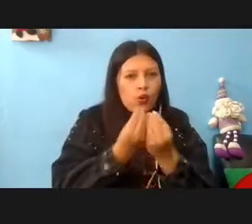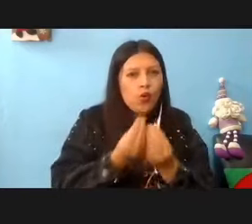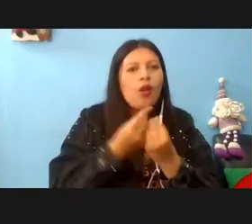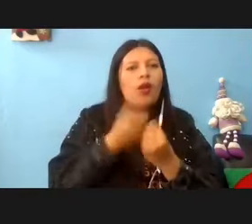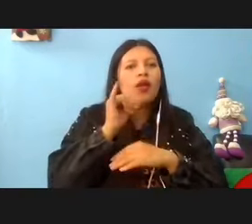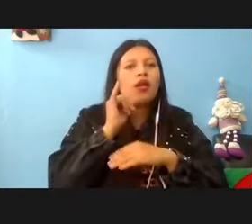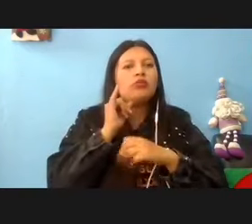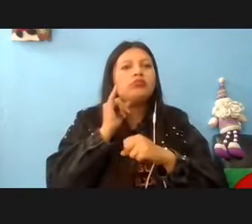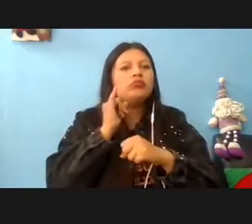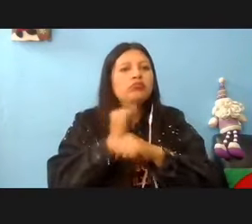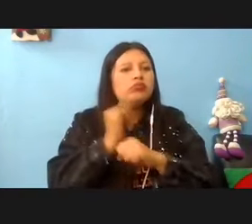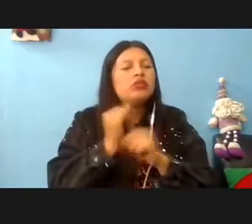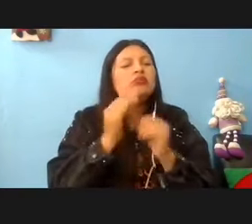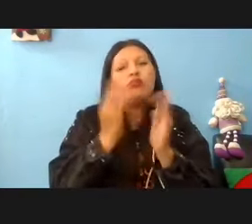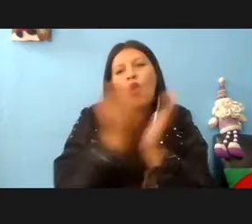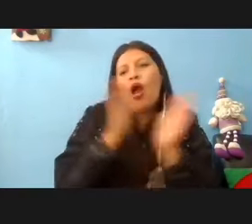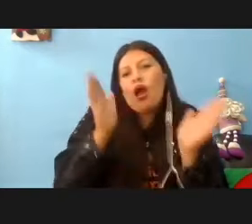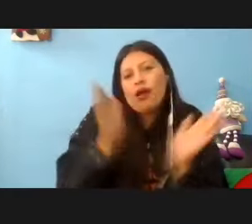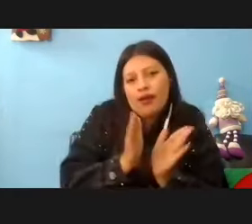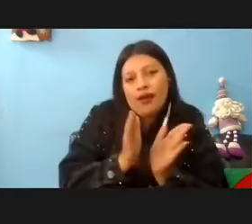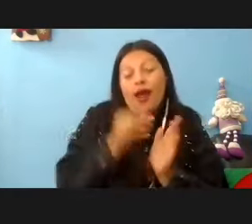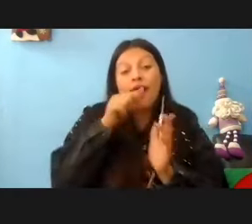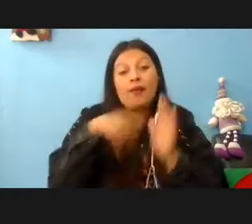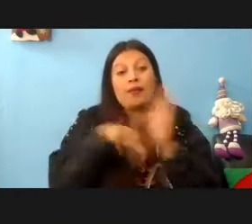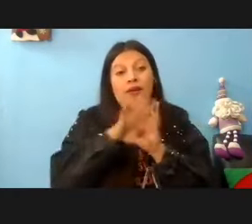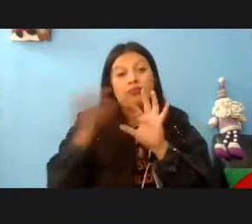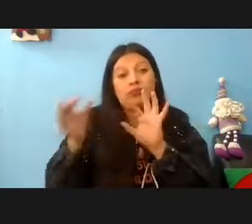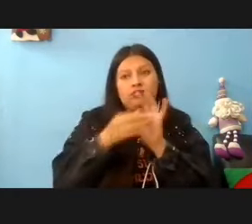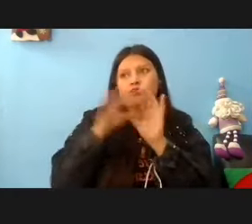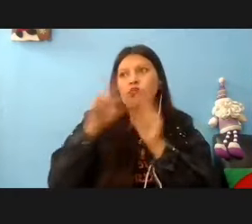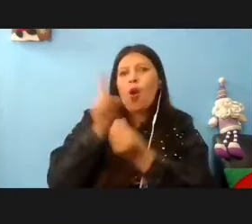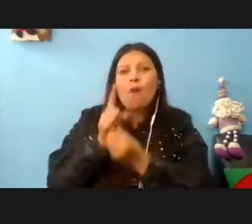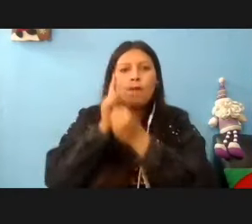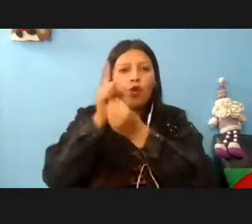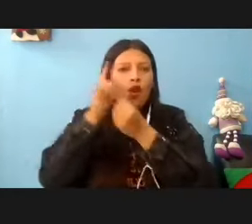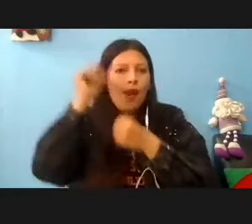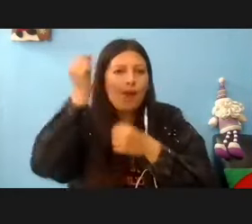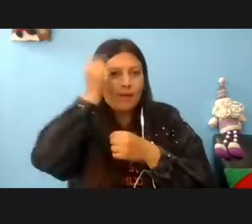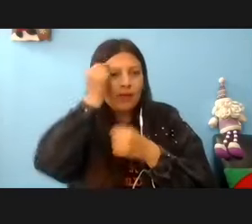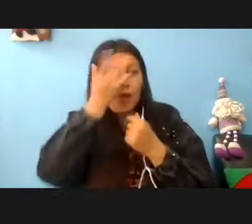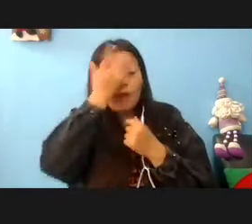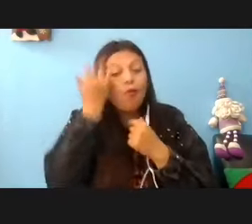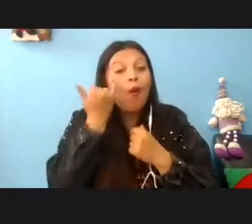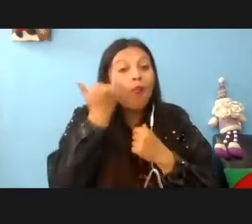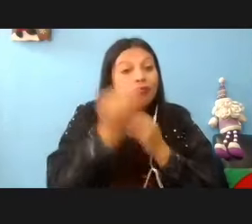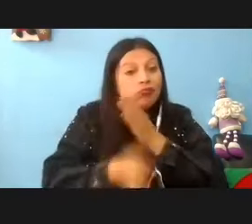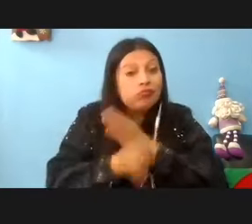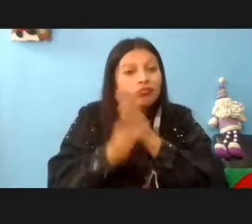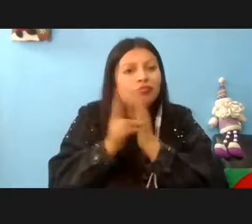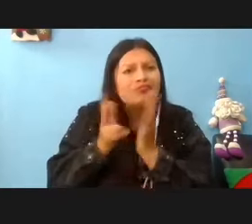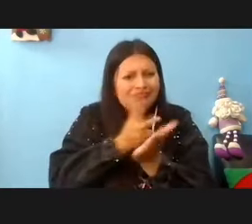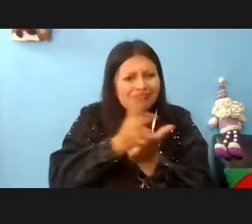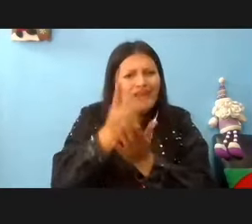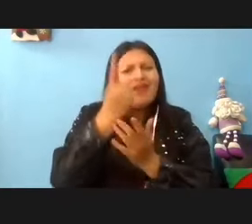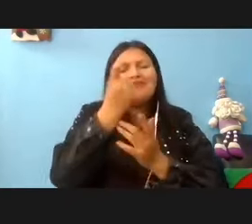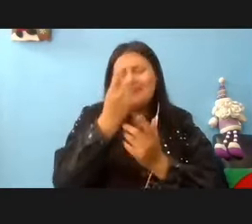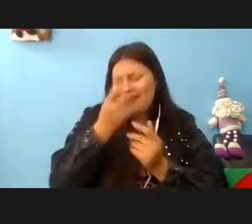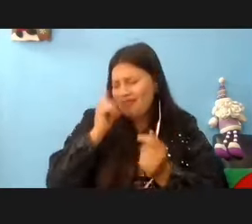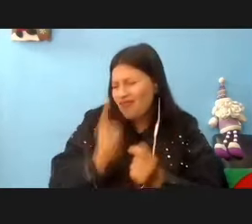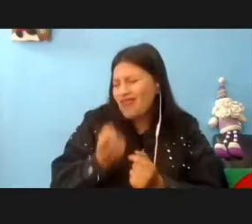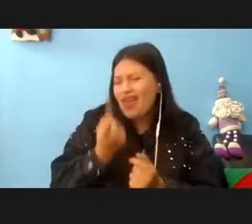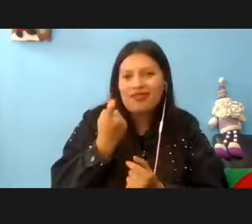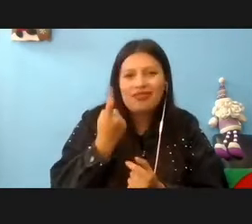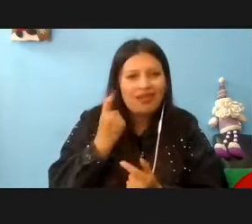instituciones educativas más pequeñas, y su relación con políticas de la memoria. Creo que todavía hay un camino fuerte por andar.